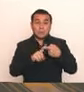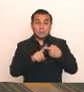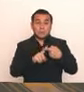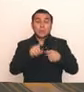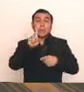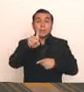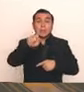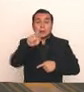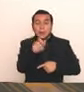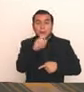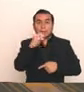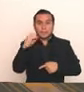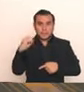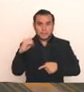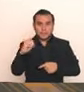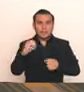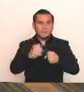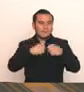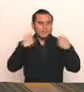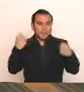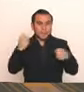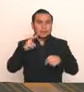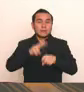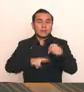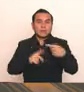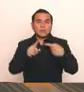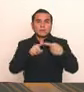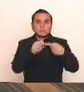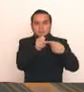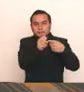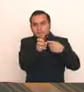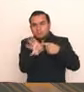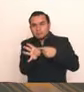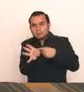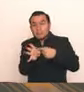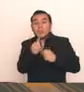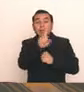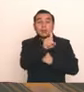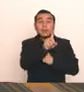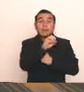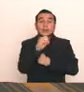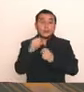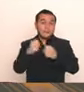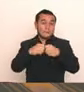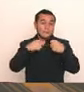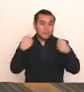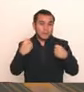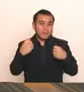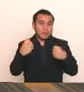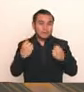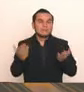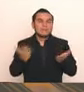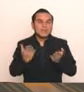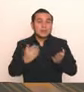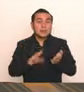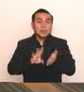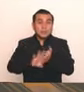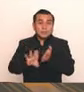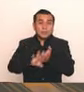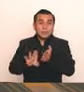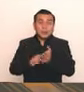de mil millones de dólares que se distribuyen de la siguiente forma 100 millones de dólares de financiamiento productivo para el sector